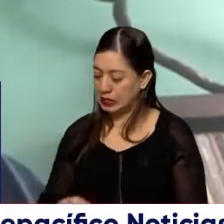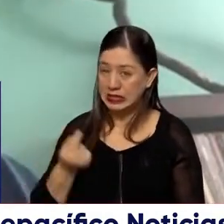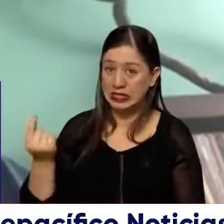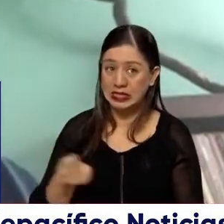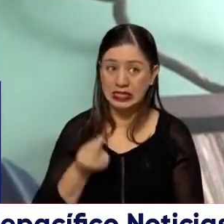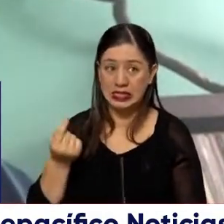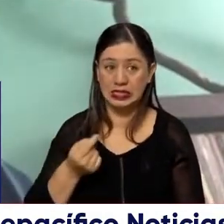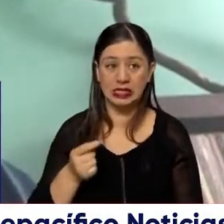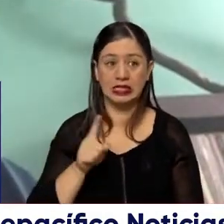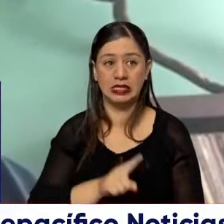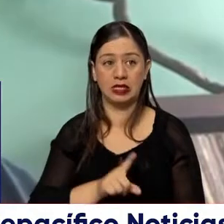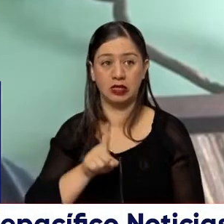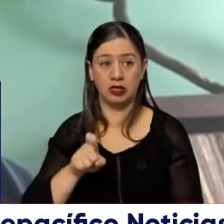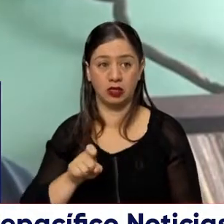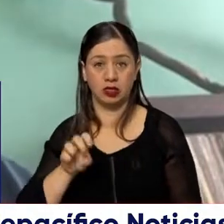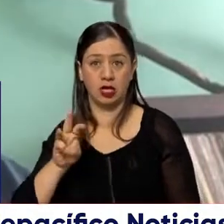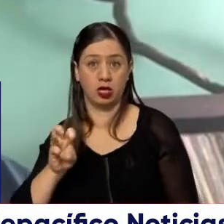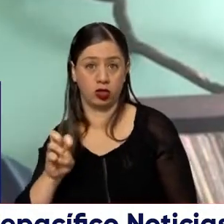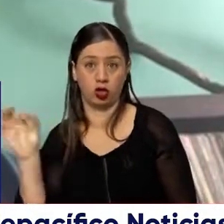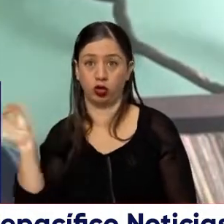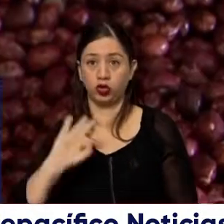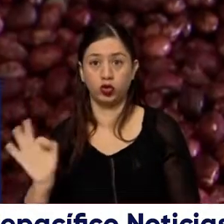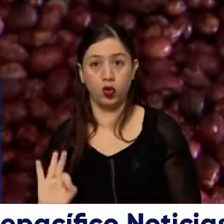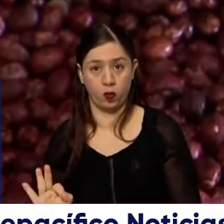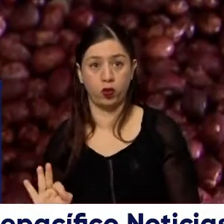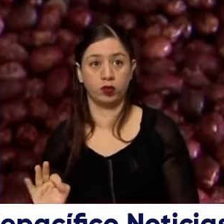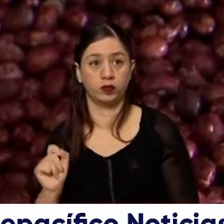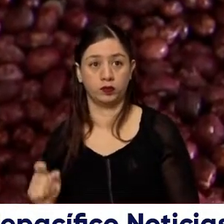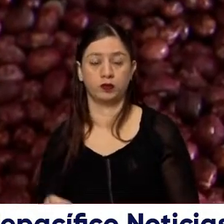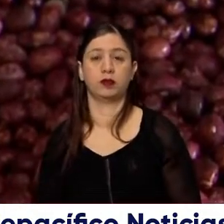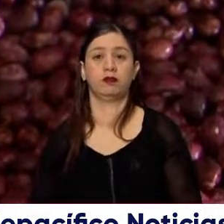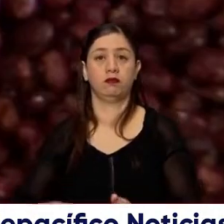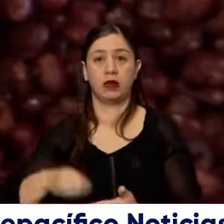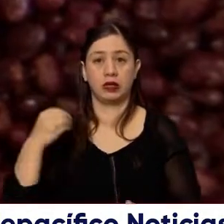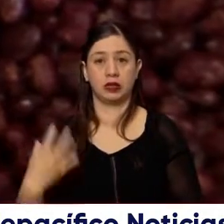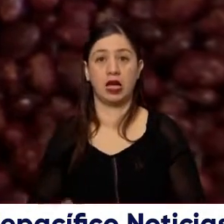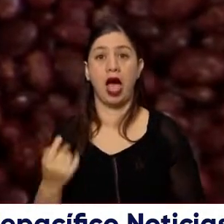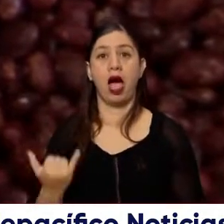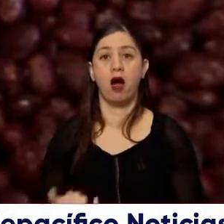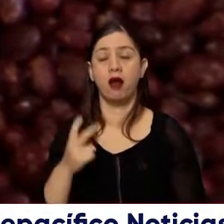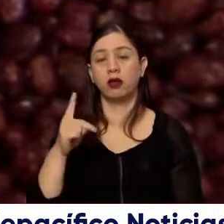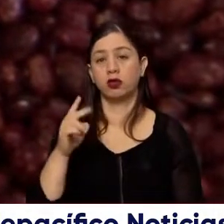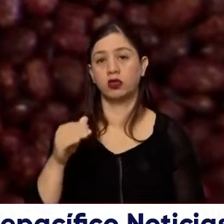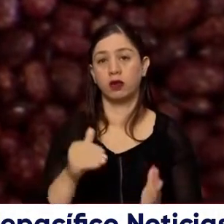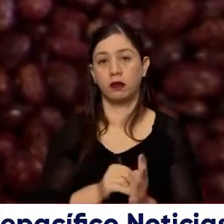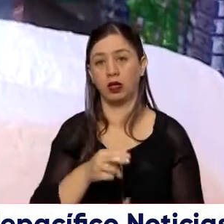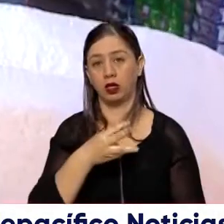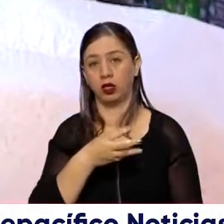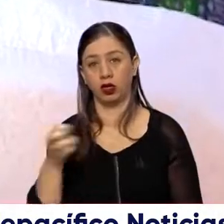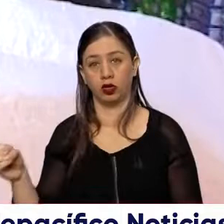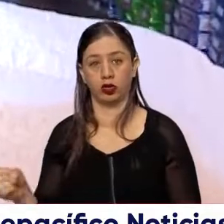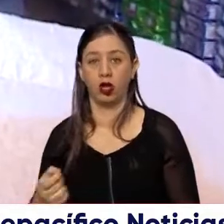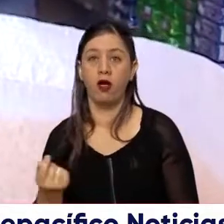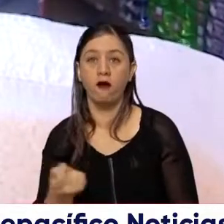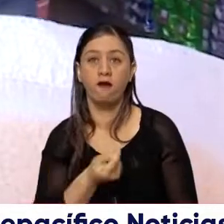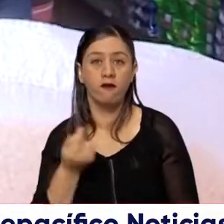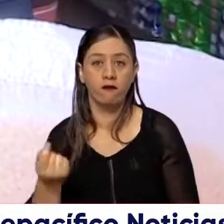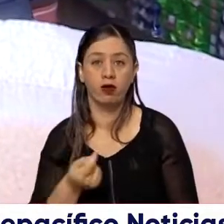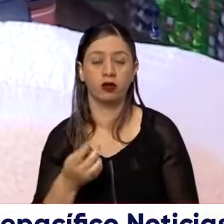de un 168%, que pasa de 4.776 a 12.800, y el frijol seco